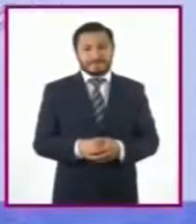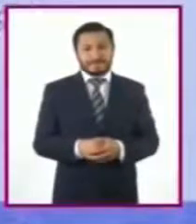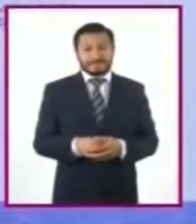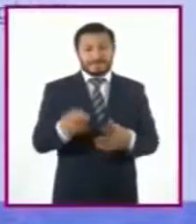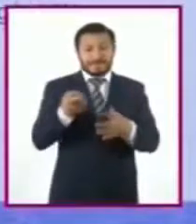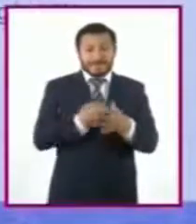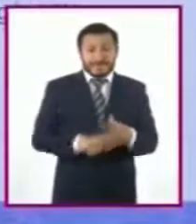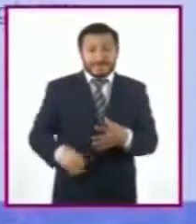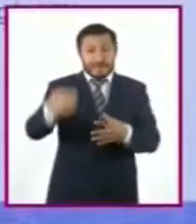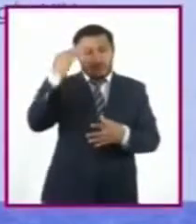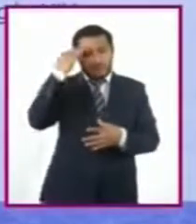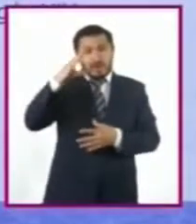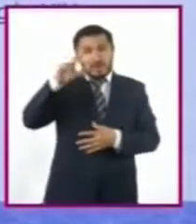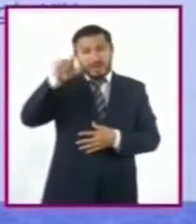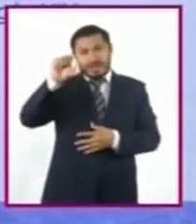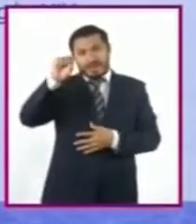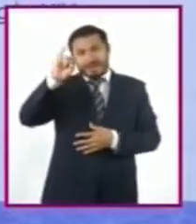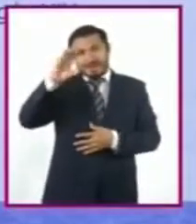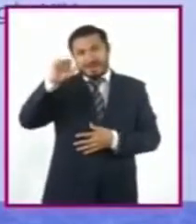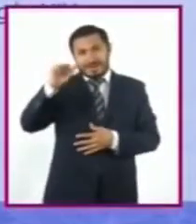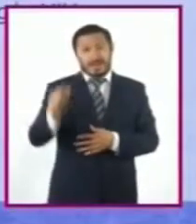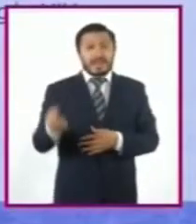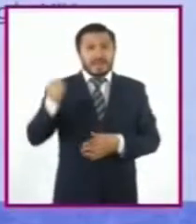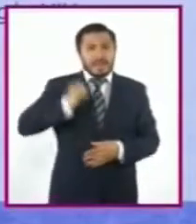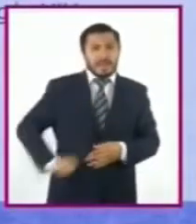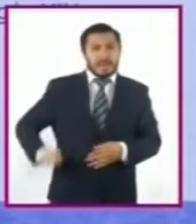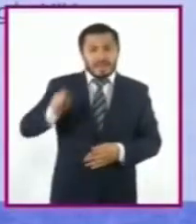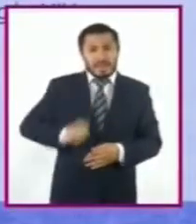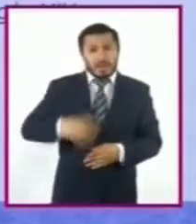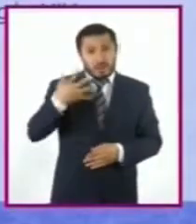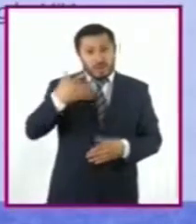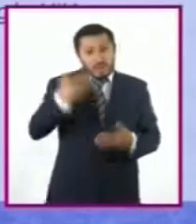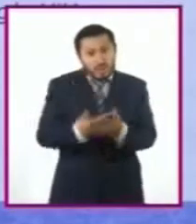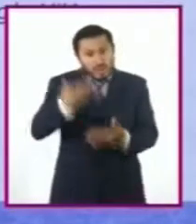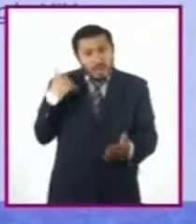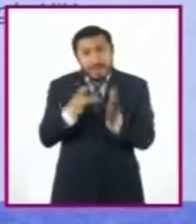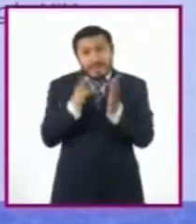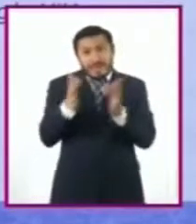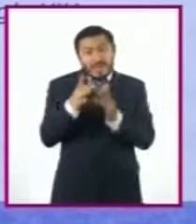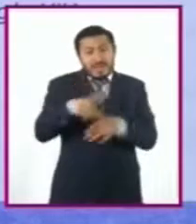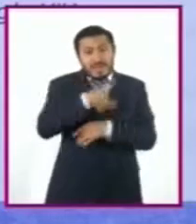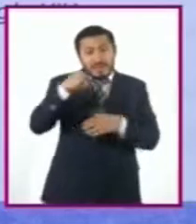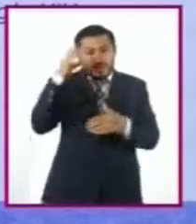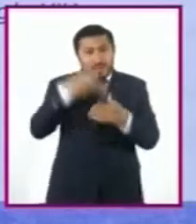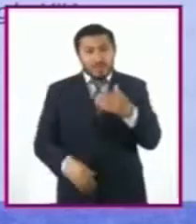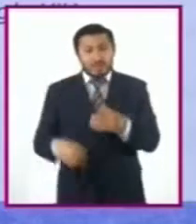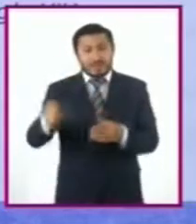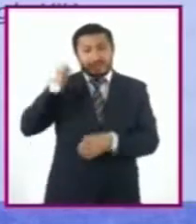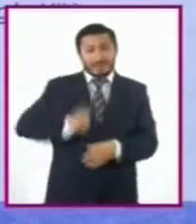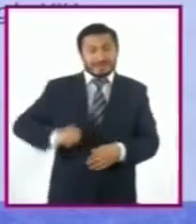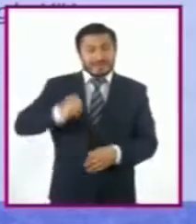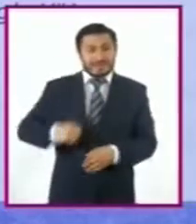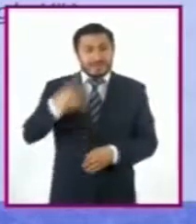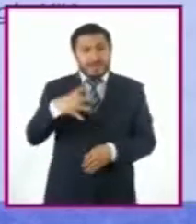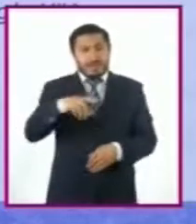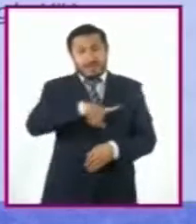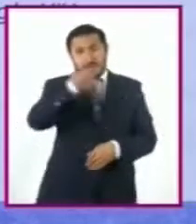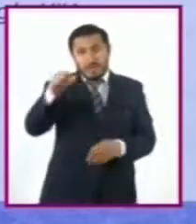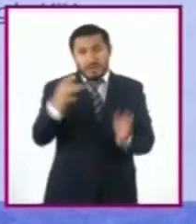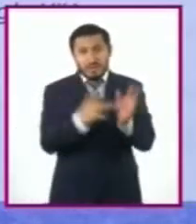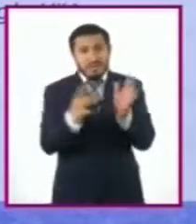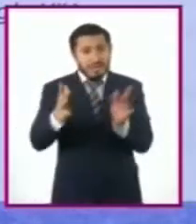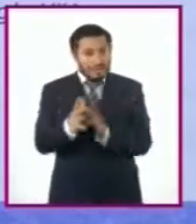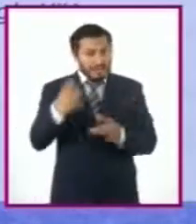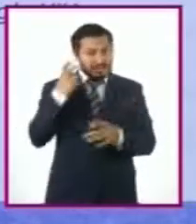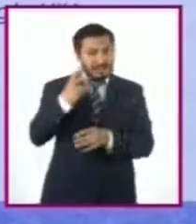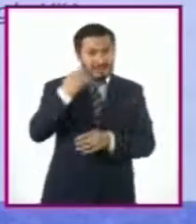Empecemos con la época clásica, que comenzó en el siglo V a.C. y finalizó en el siglo V después de Cristo. A la